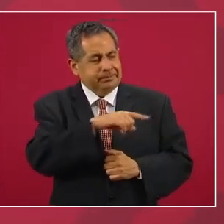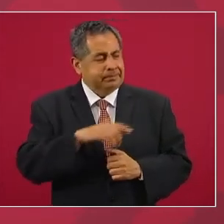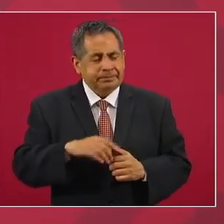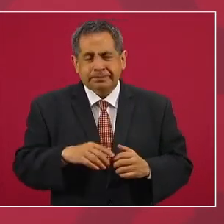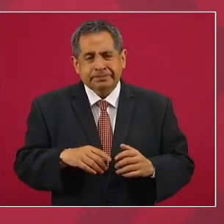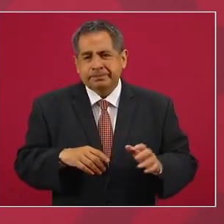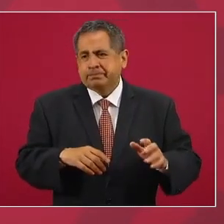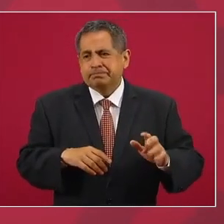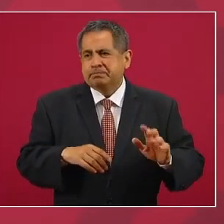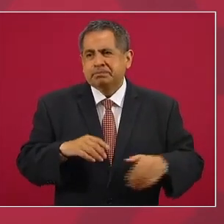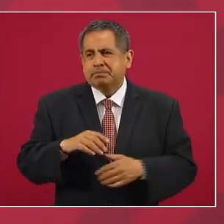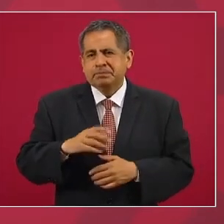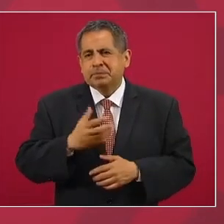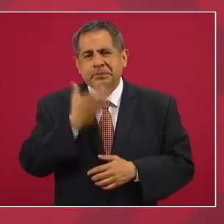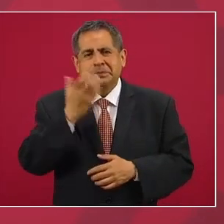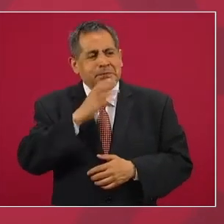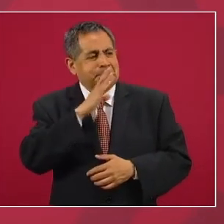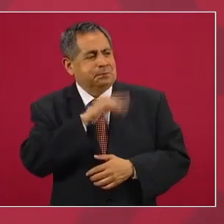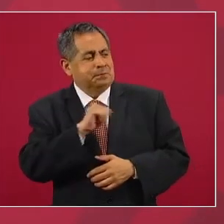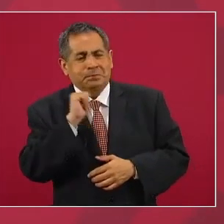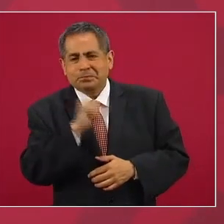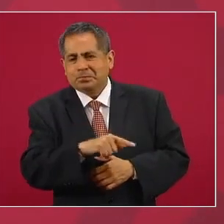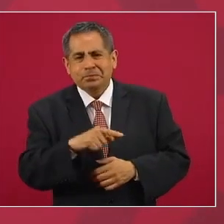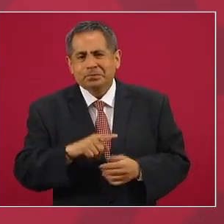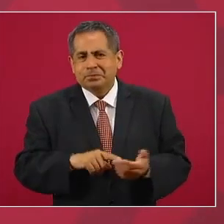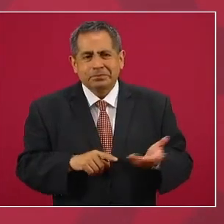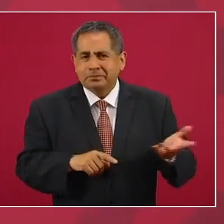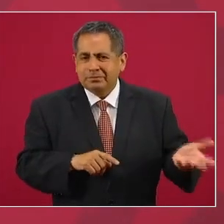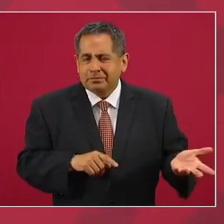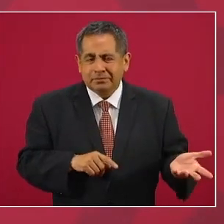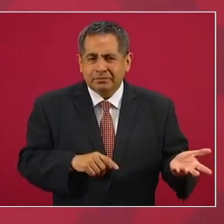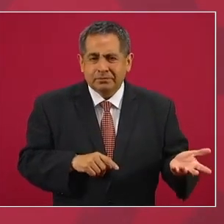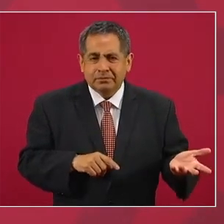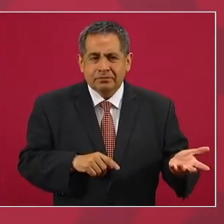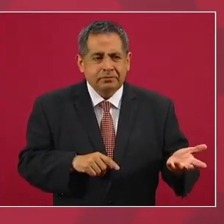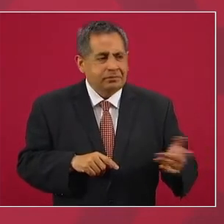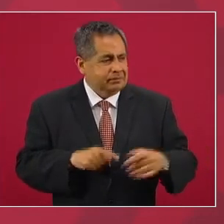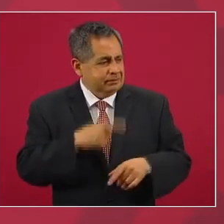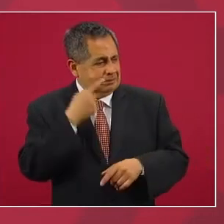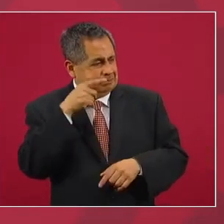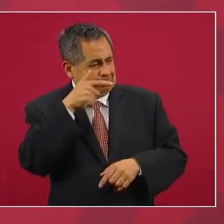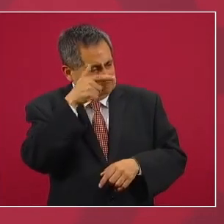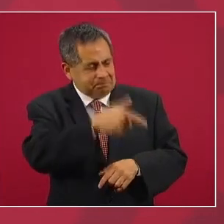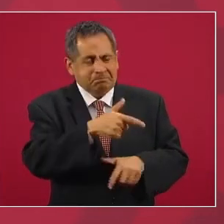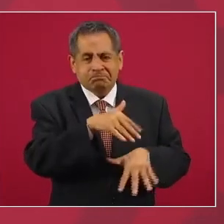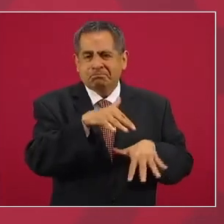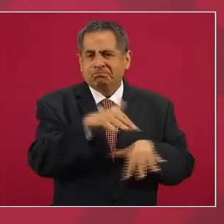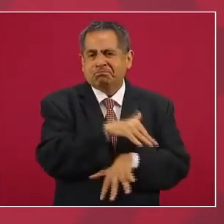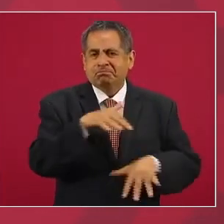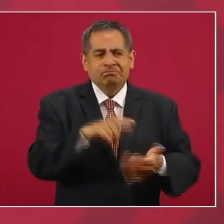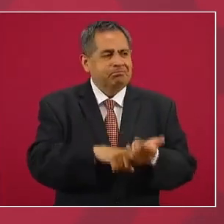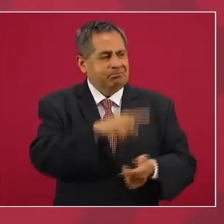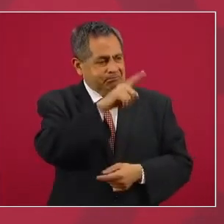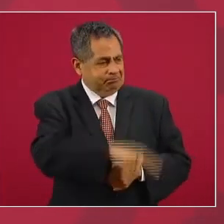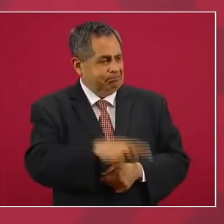costumbres de que enseñan el cobre,